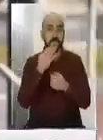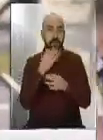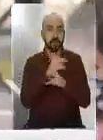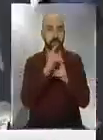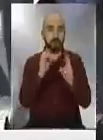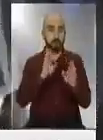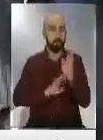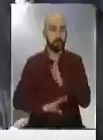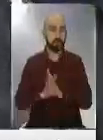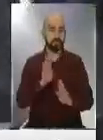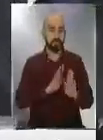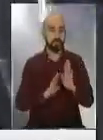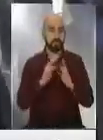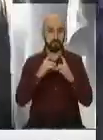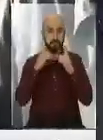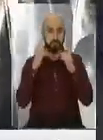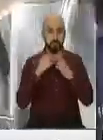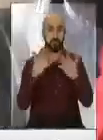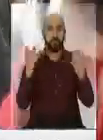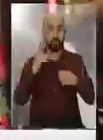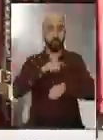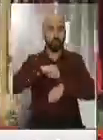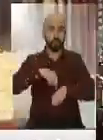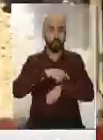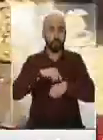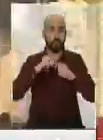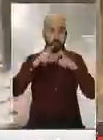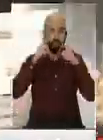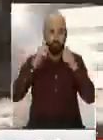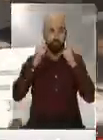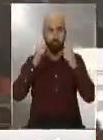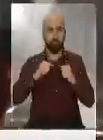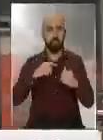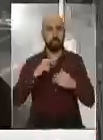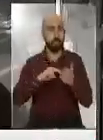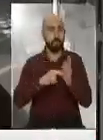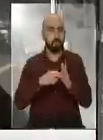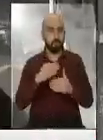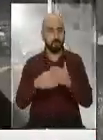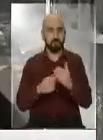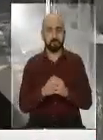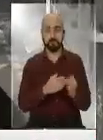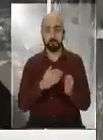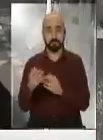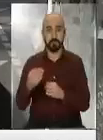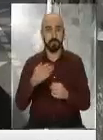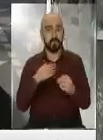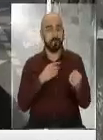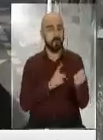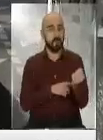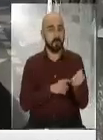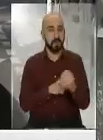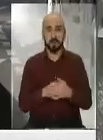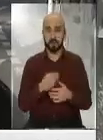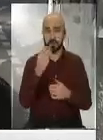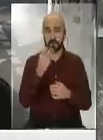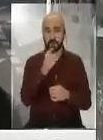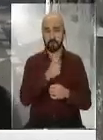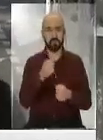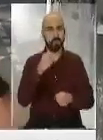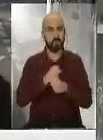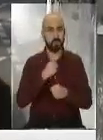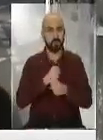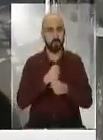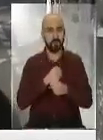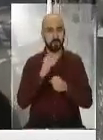de protección que por su uso prolongado puede generar algunos efectos secundarios. En mi familia hay tres integrantes que sí trabajan, así que ellos